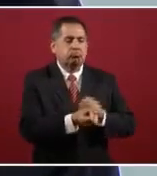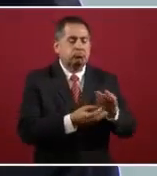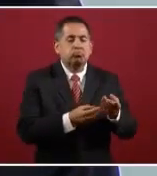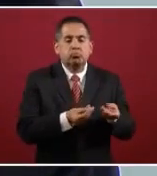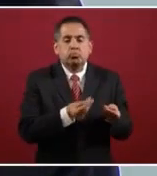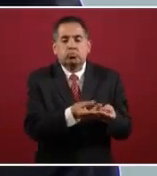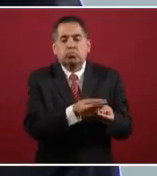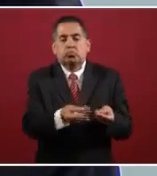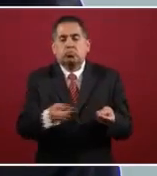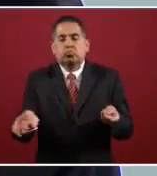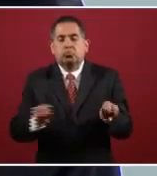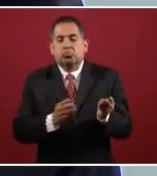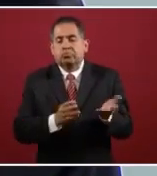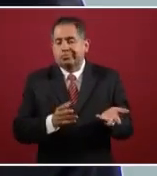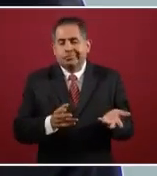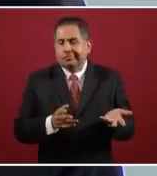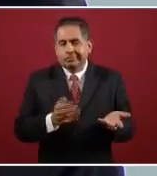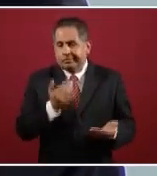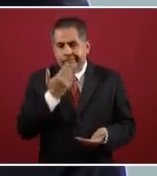asistencialistas.